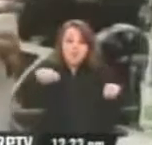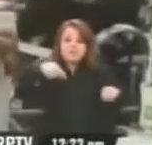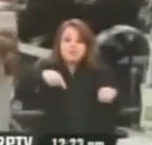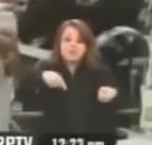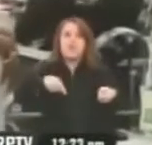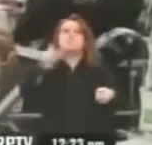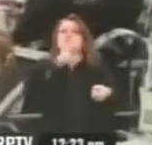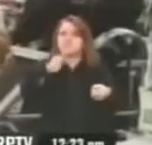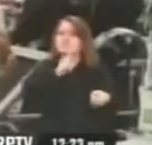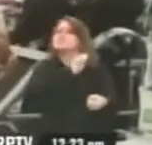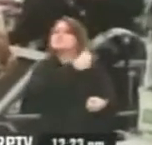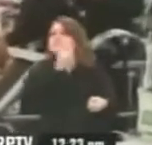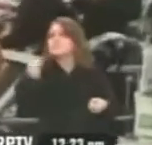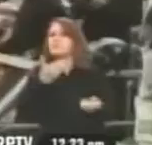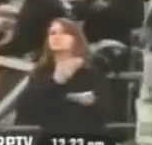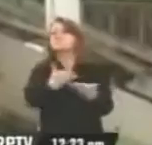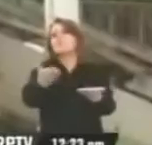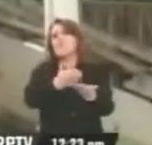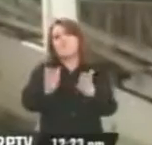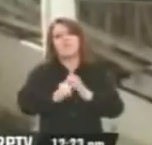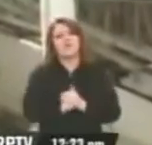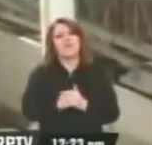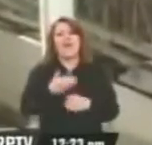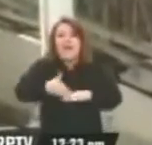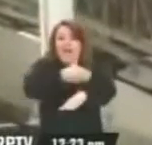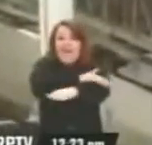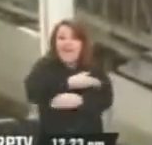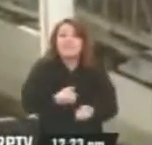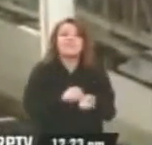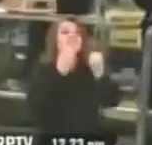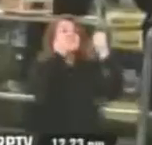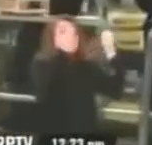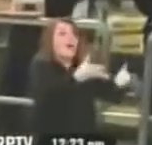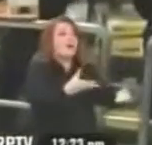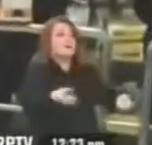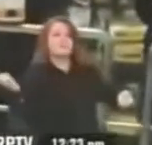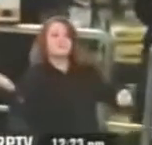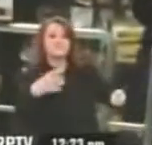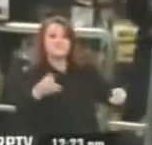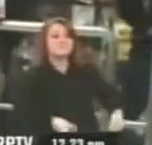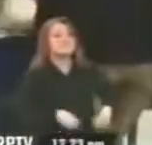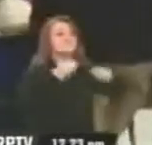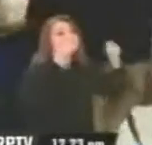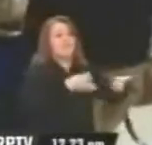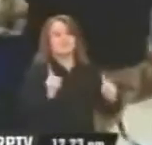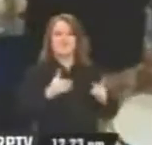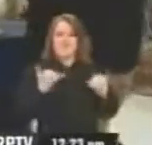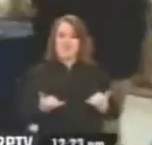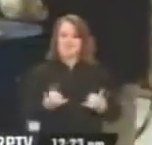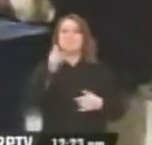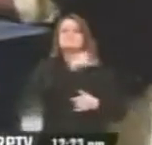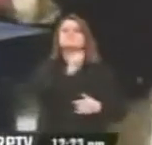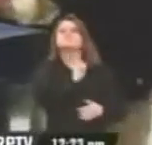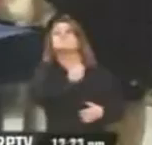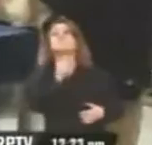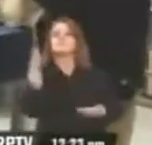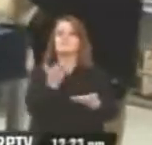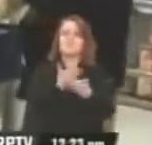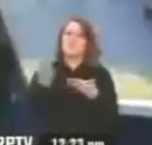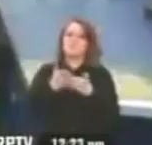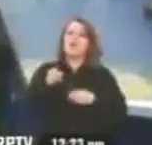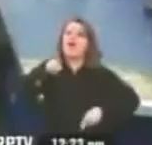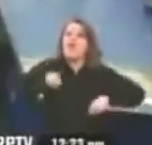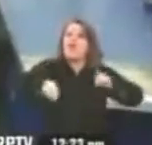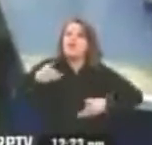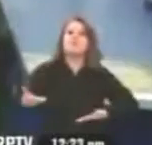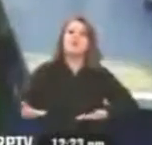autorizadas, pues se va a tener que pagar un impuesto de 20 pesos por bolsa y eso va a ir creciendo hasta 50 pesos. Por otro lado,